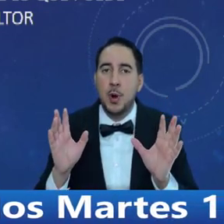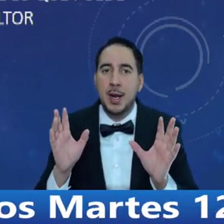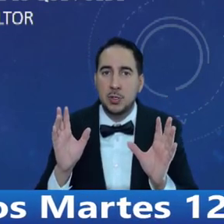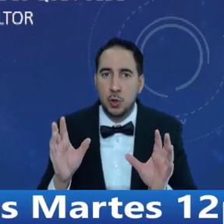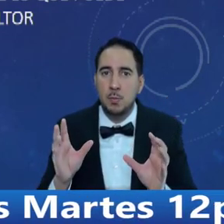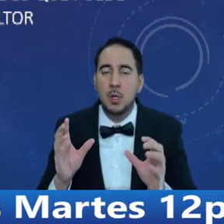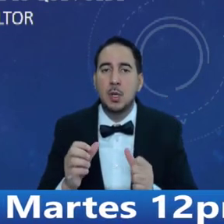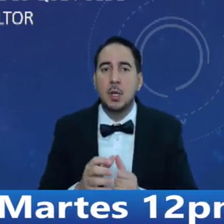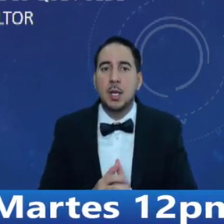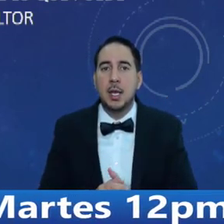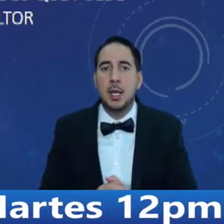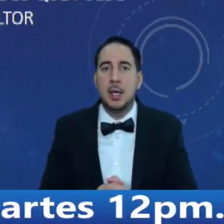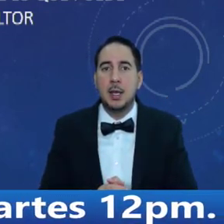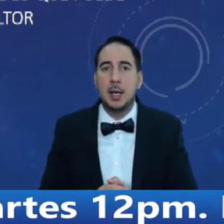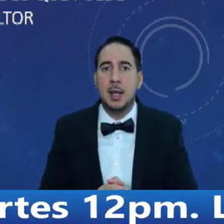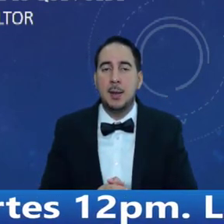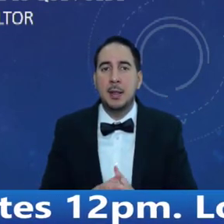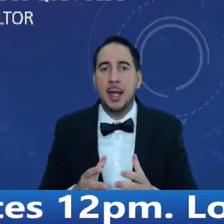una razón,